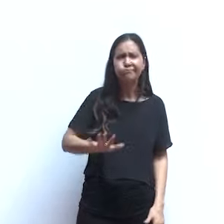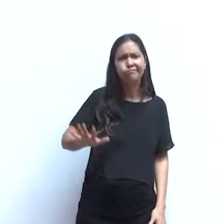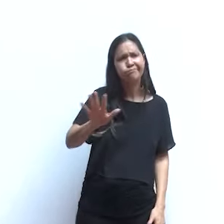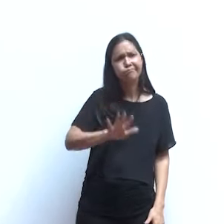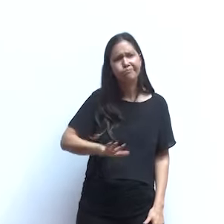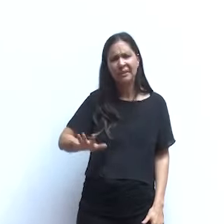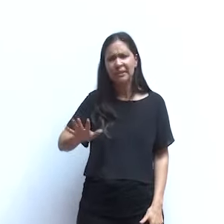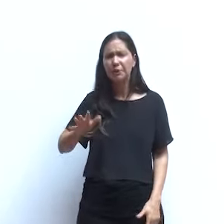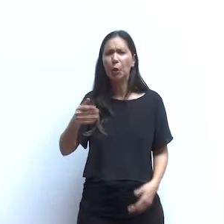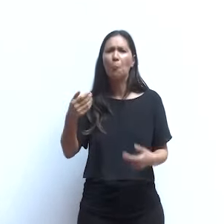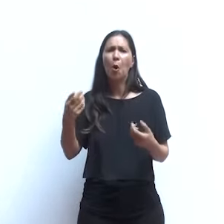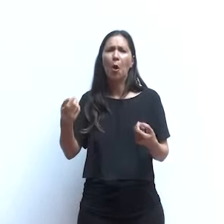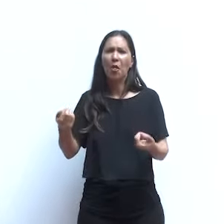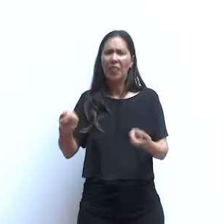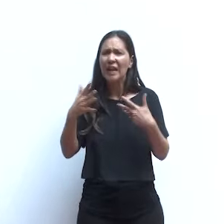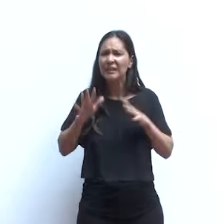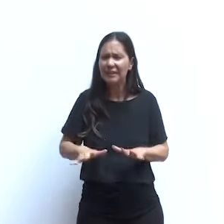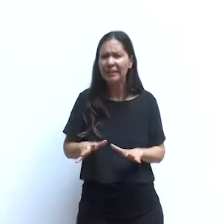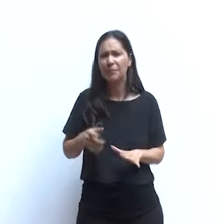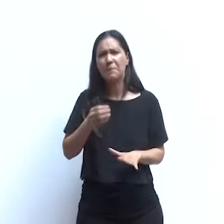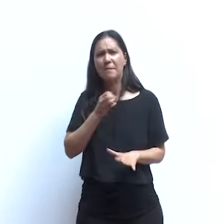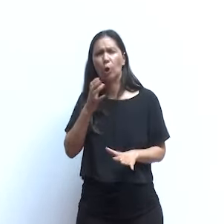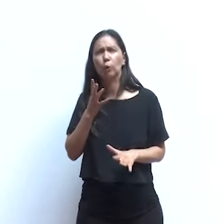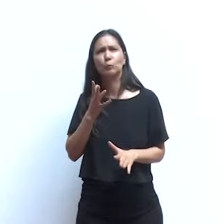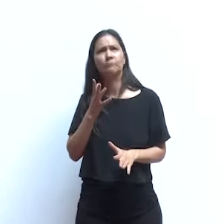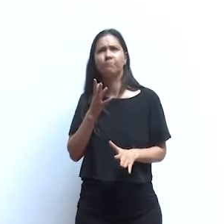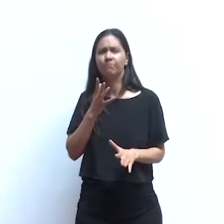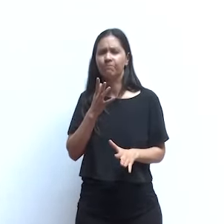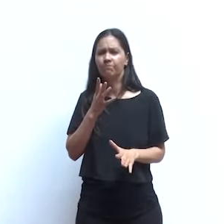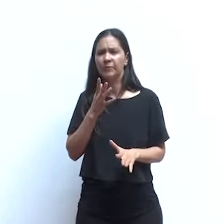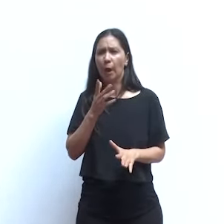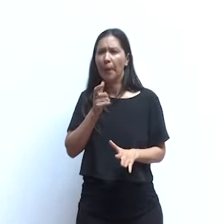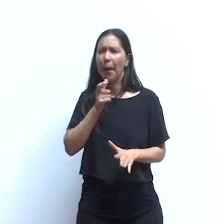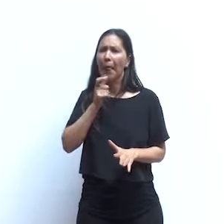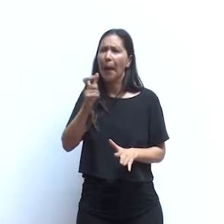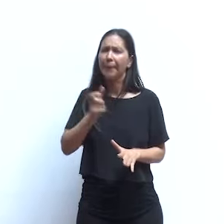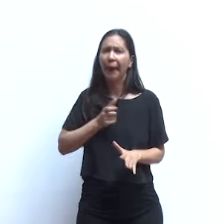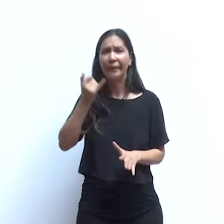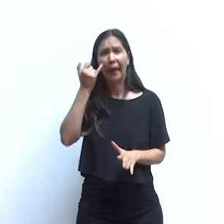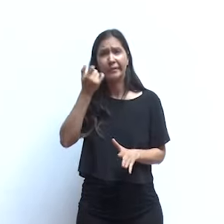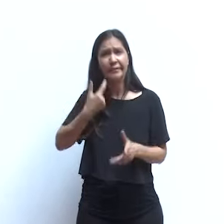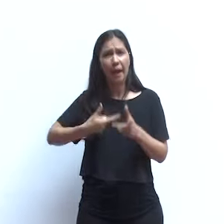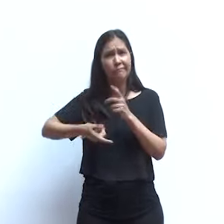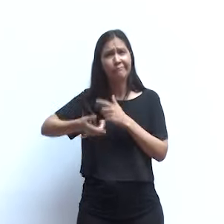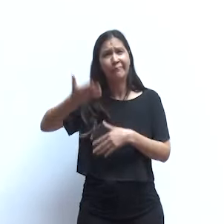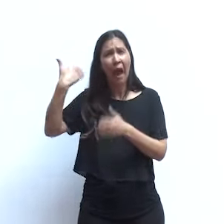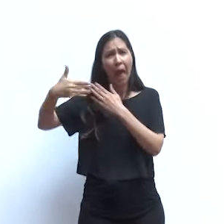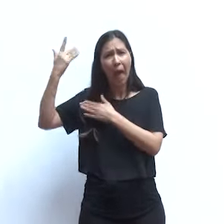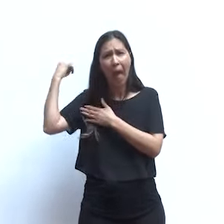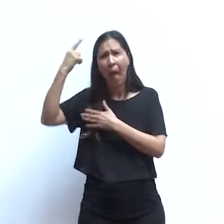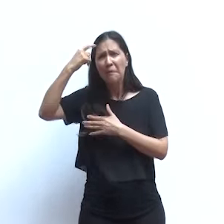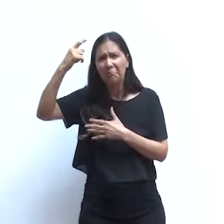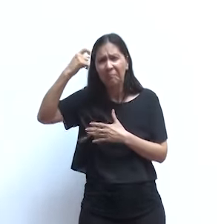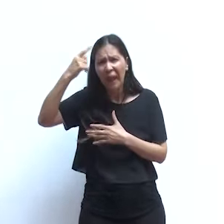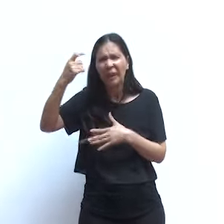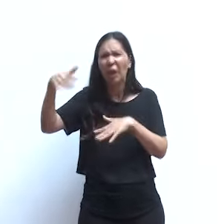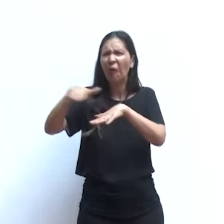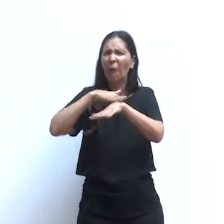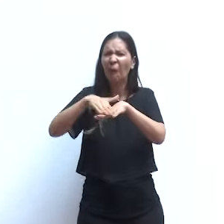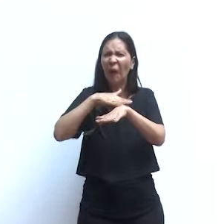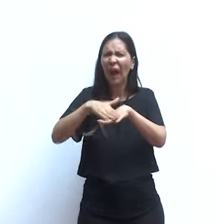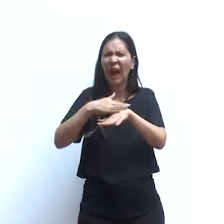como se nos presenta en la superficie a corrernos si ustedes quieren de las de las respuestas aprendidas o o las respuestas superficiales no